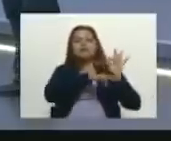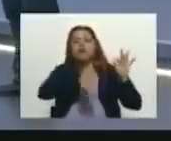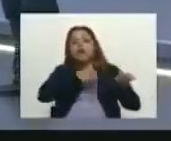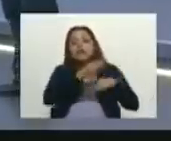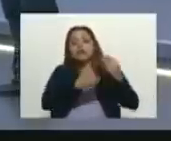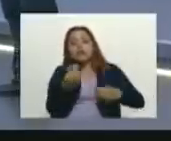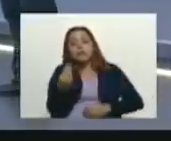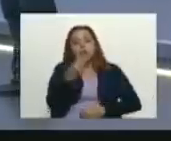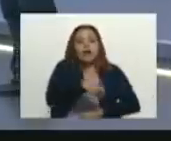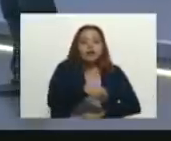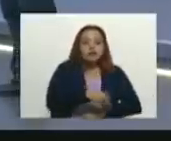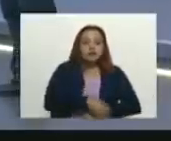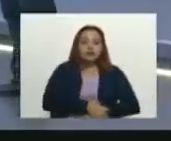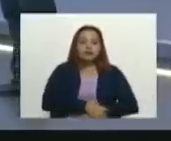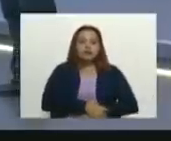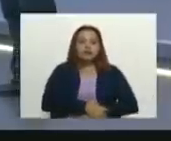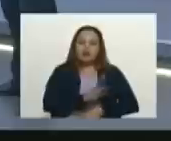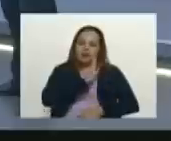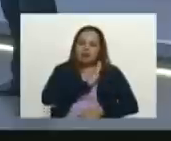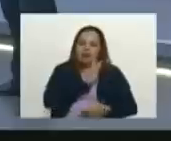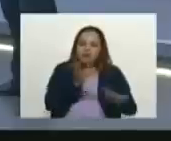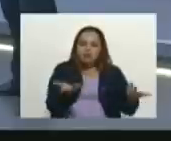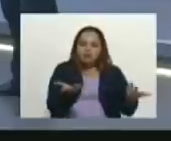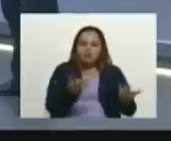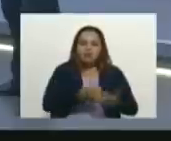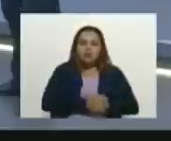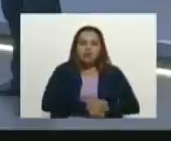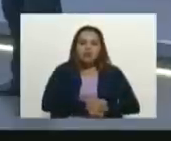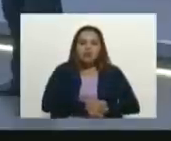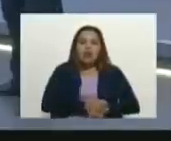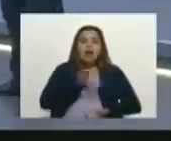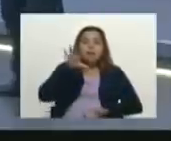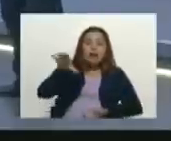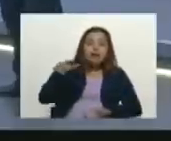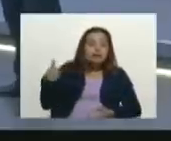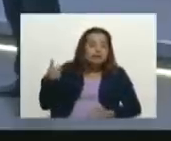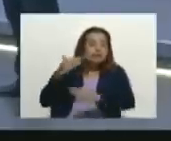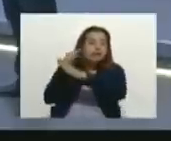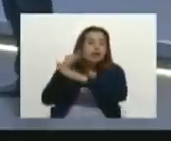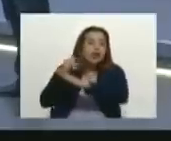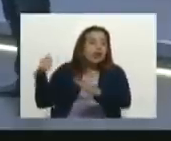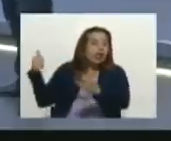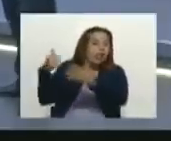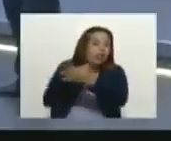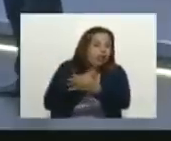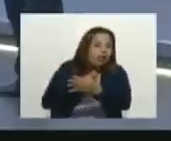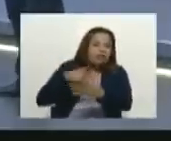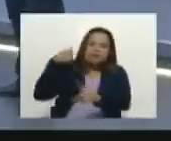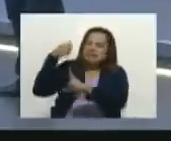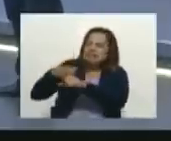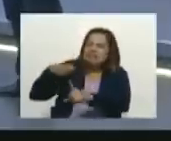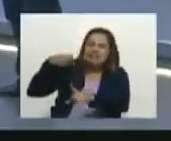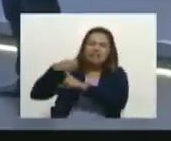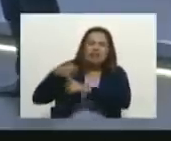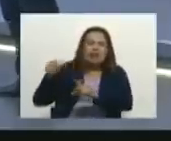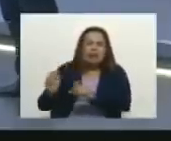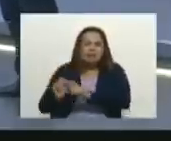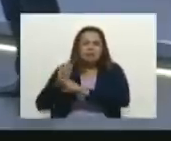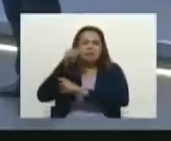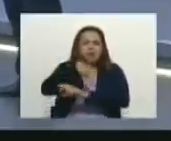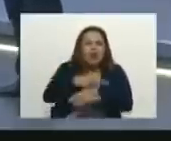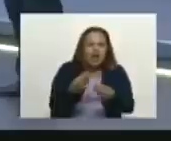muchísimo más con lo que tenemos. Al país lo golpean, lo sancionan, le lanzan misiles a la